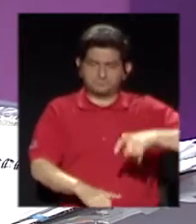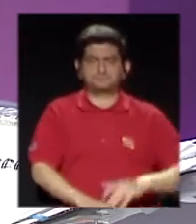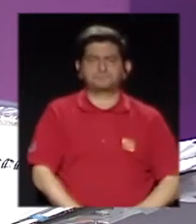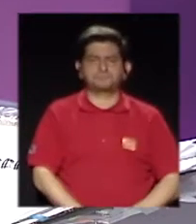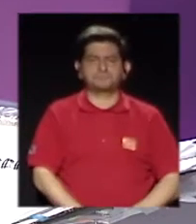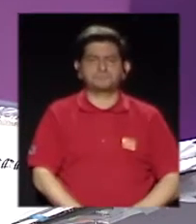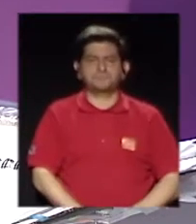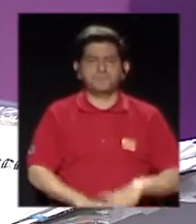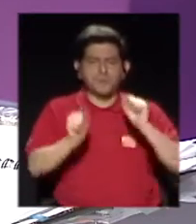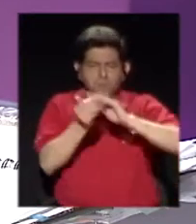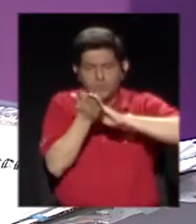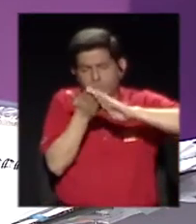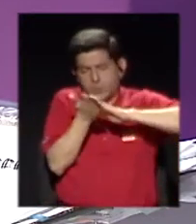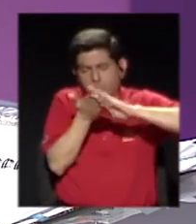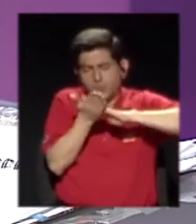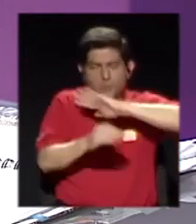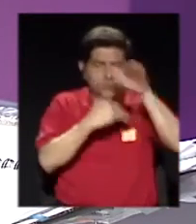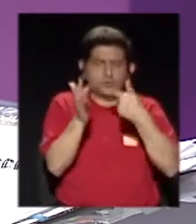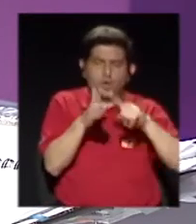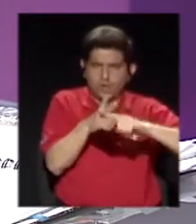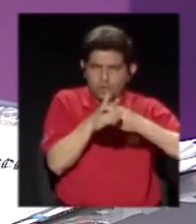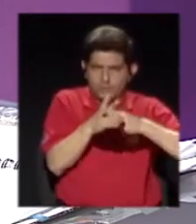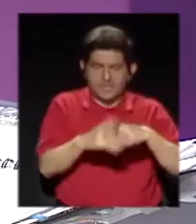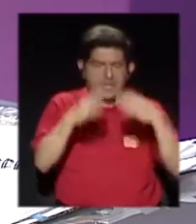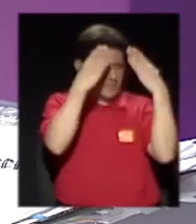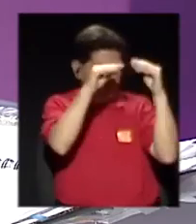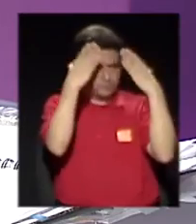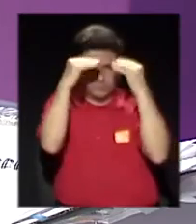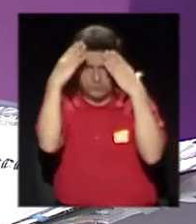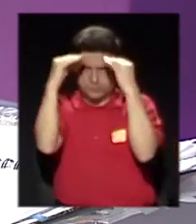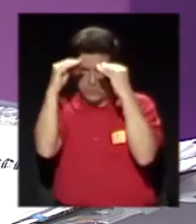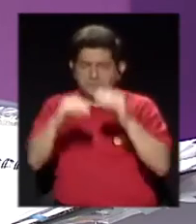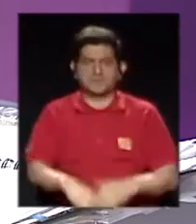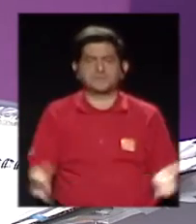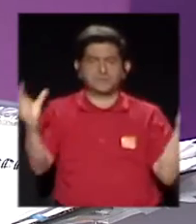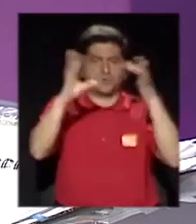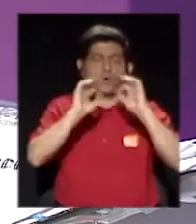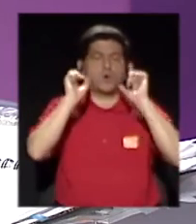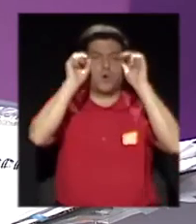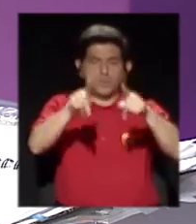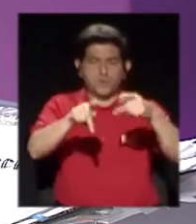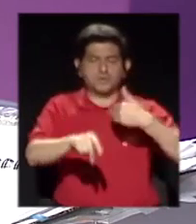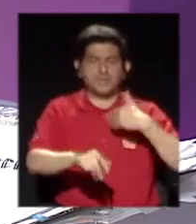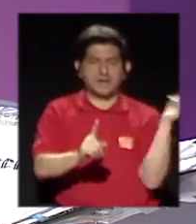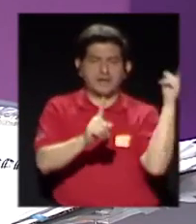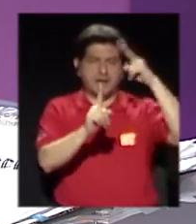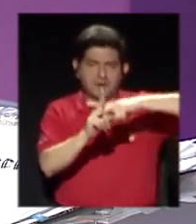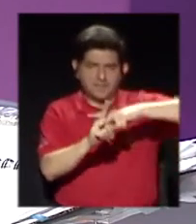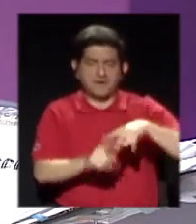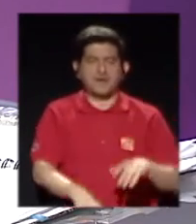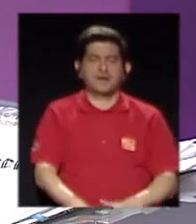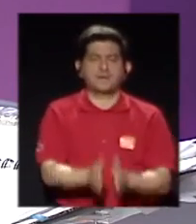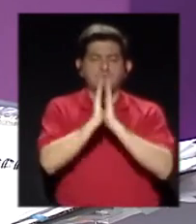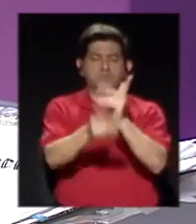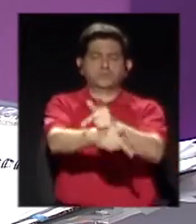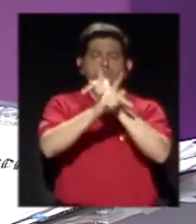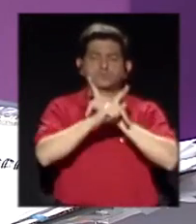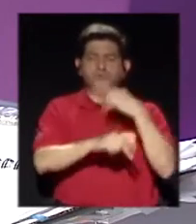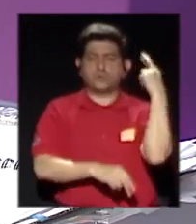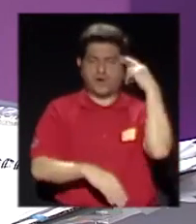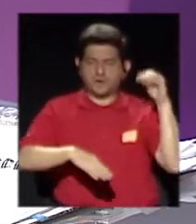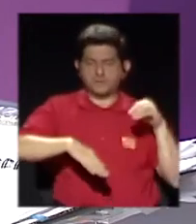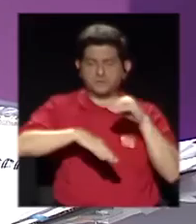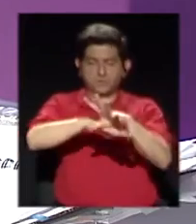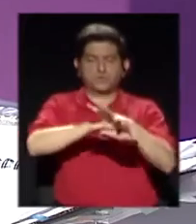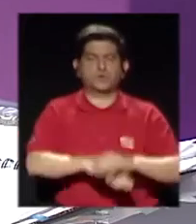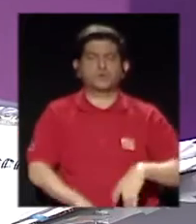afinar todos estos mecanismos de información sobre las posibilidades de aplicación al refugio por orientación